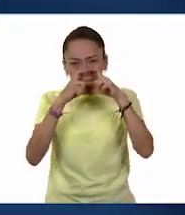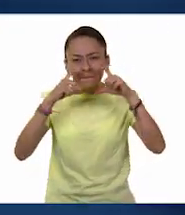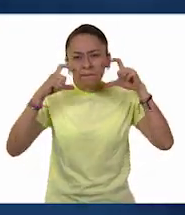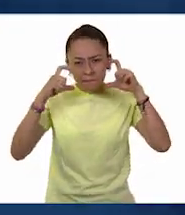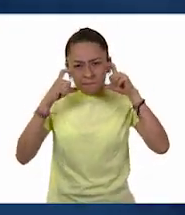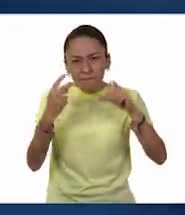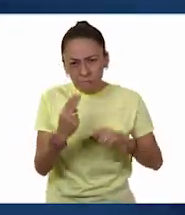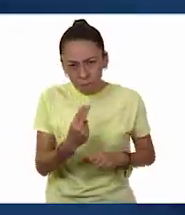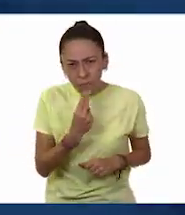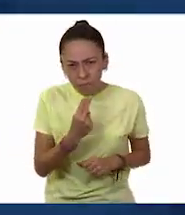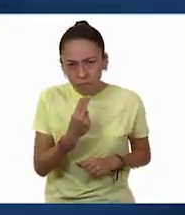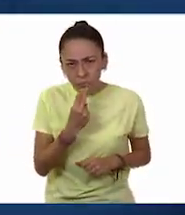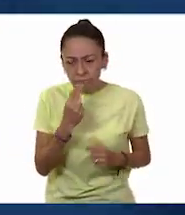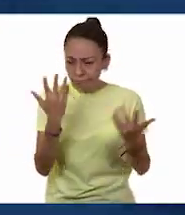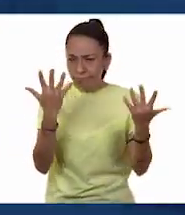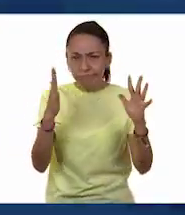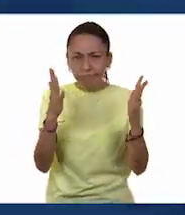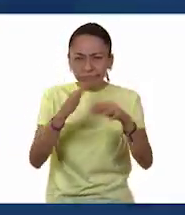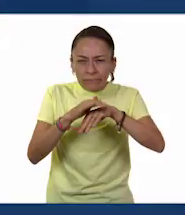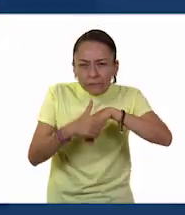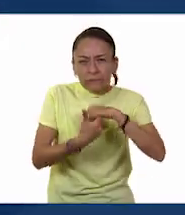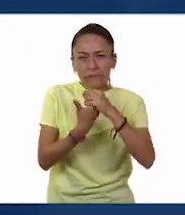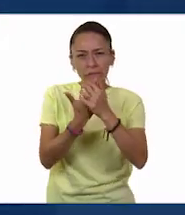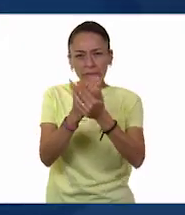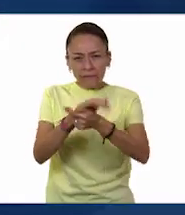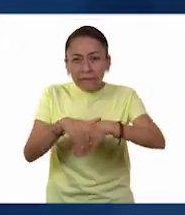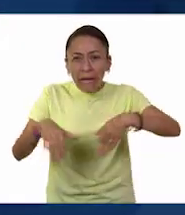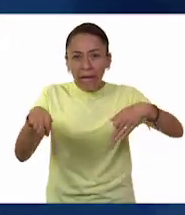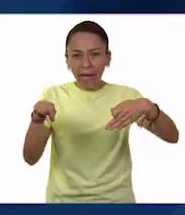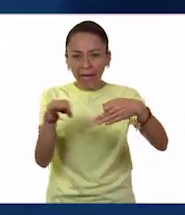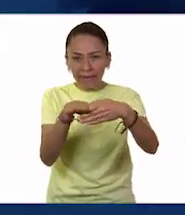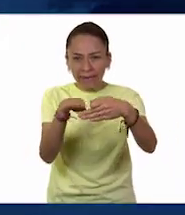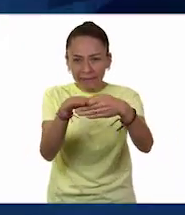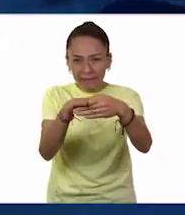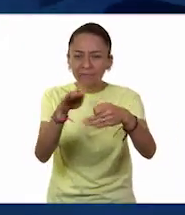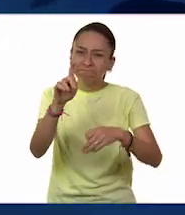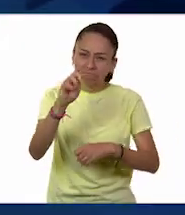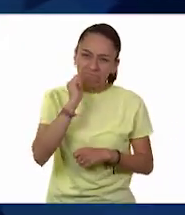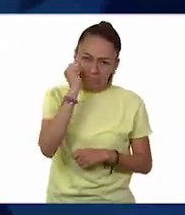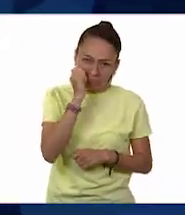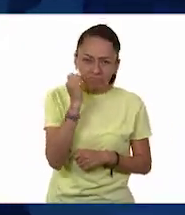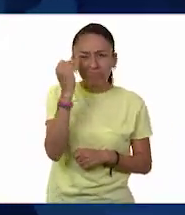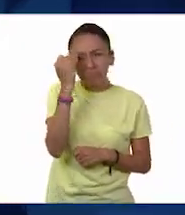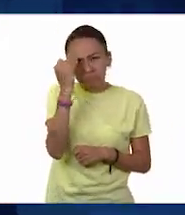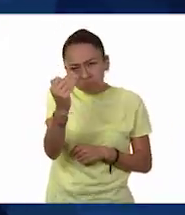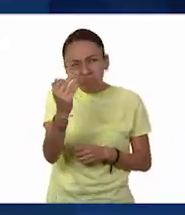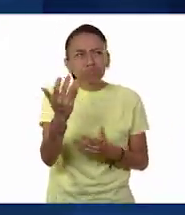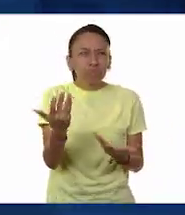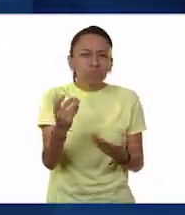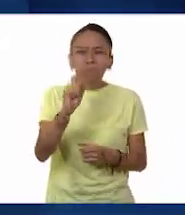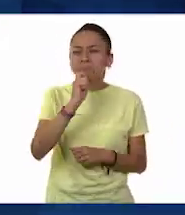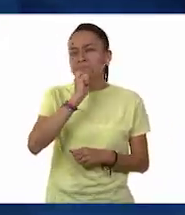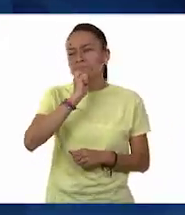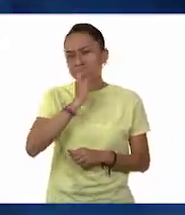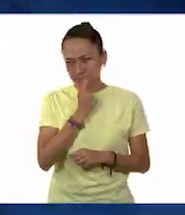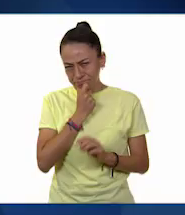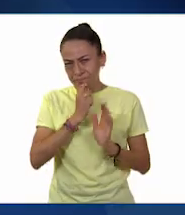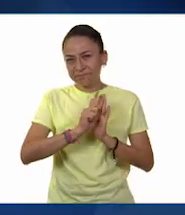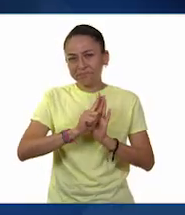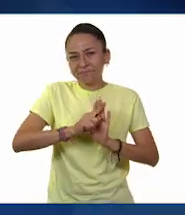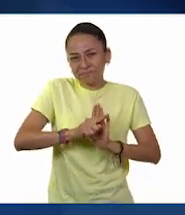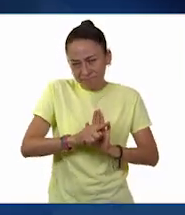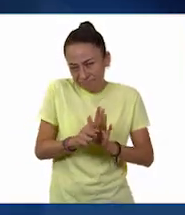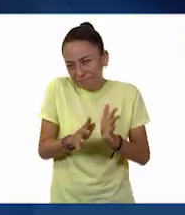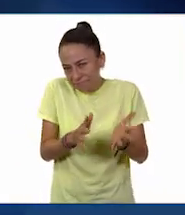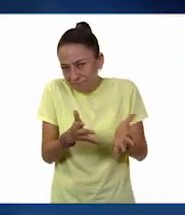cubrebocas. Lava tus manos frecuentemente con agua y con jabón, por lo menos durante 20 segundos. Ahora